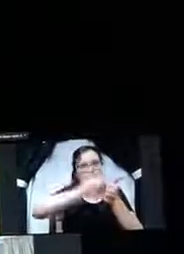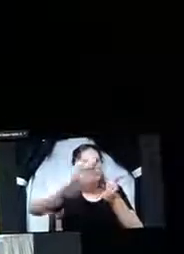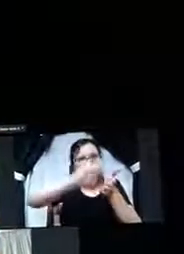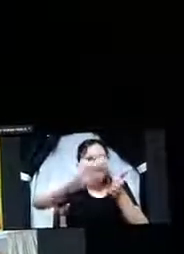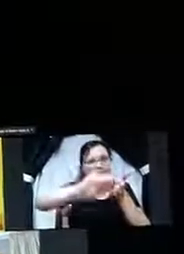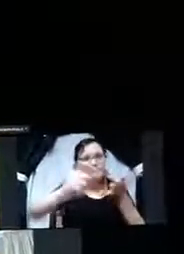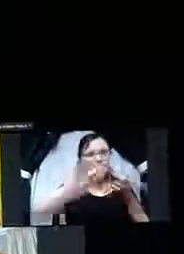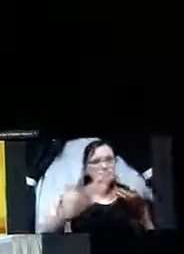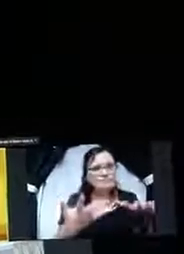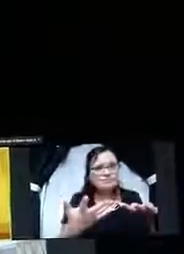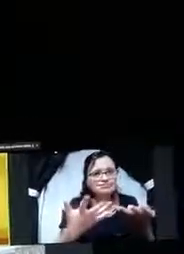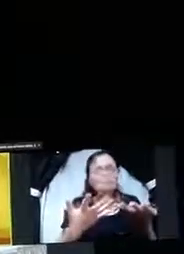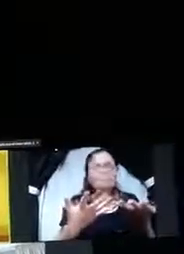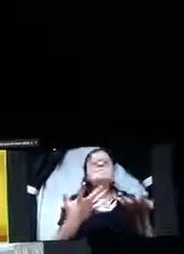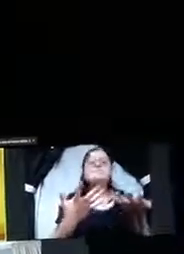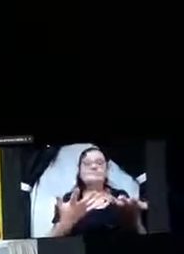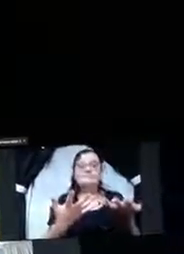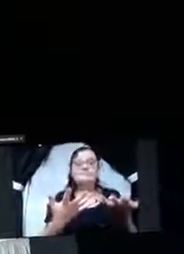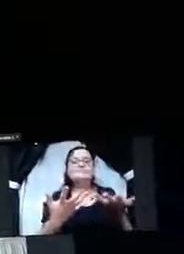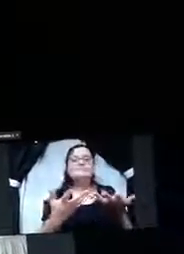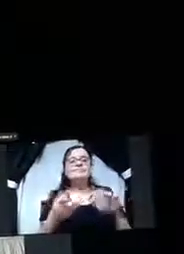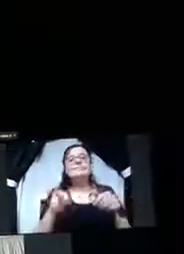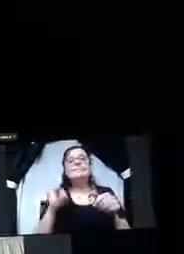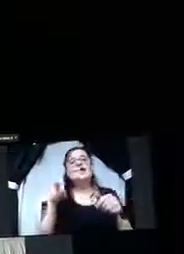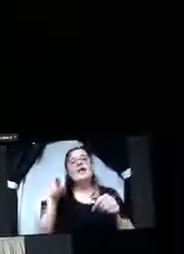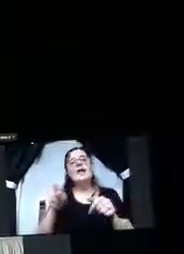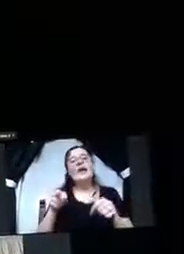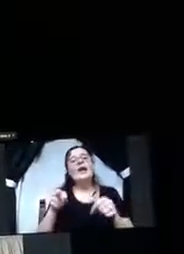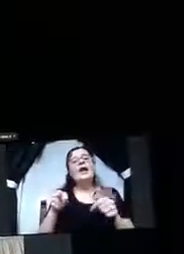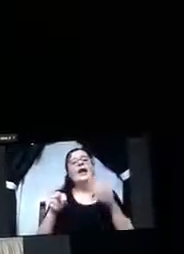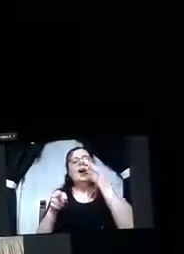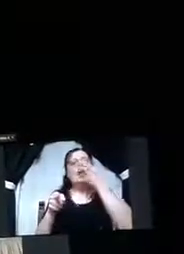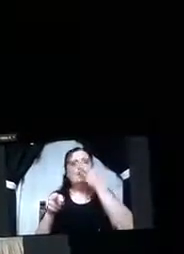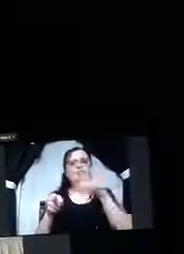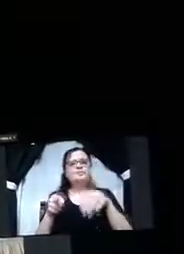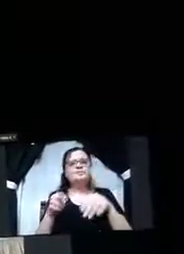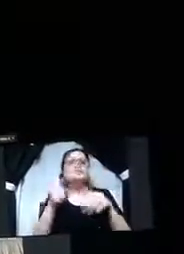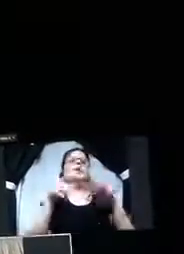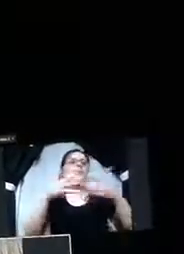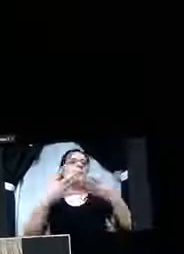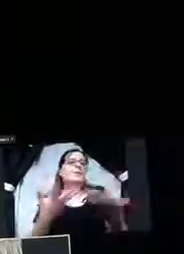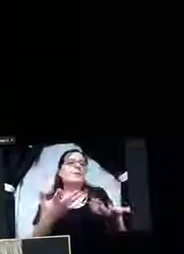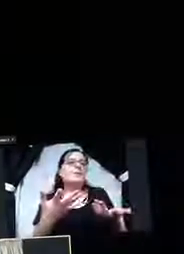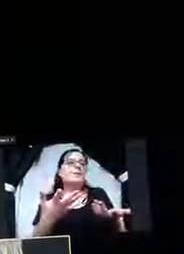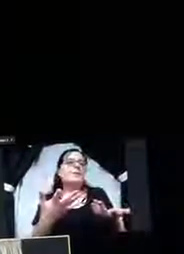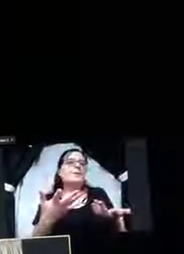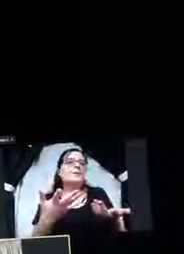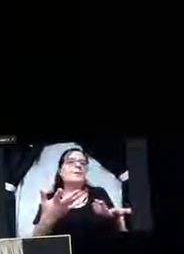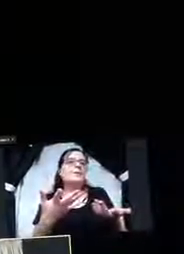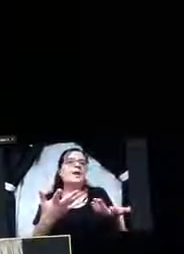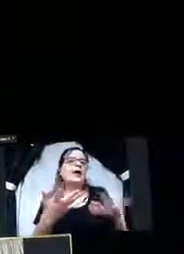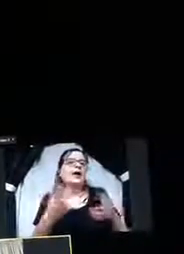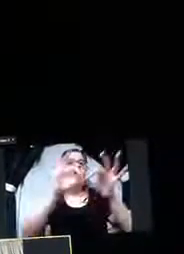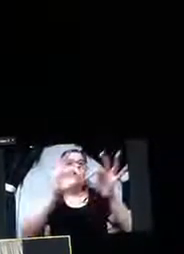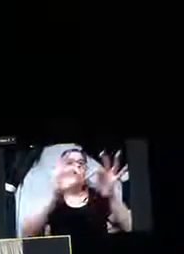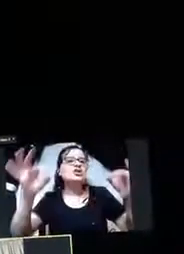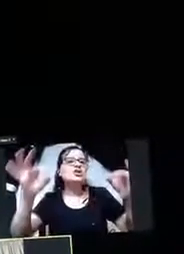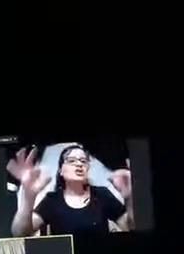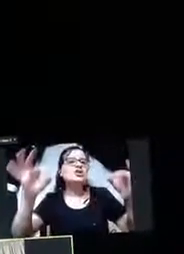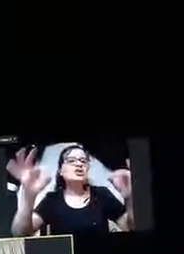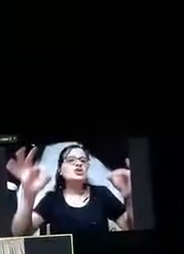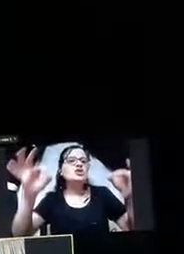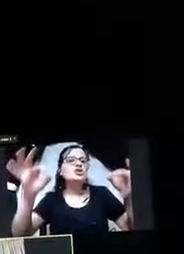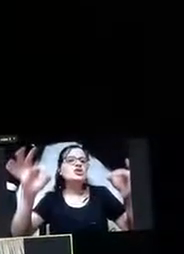comprensión que es sintáctico. Yo te pregunto quién, vos me contestás Cristóbal Colón. Claro.